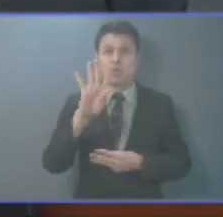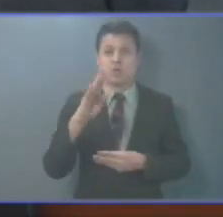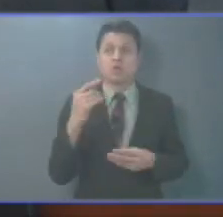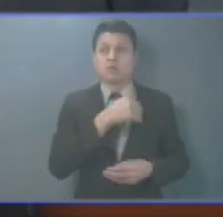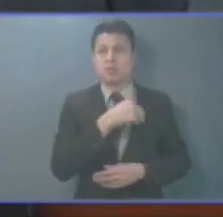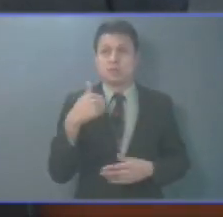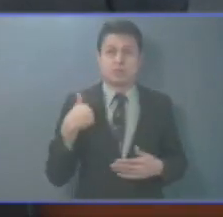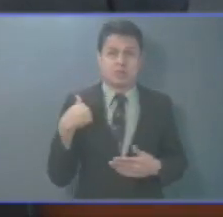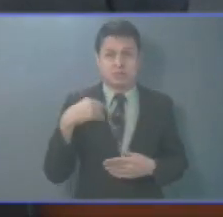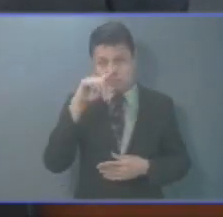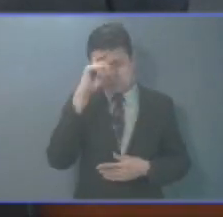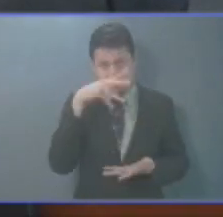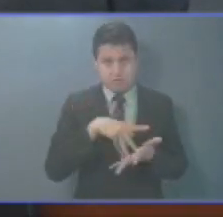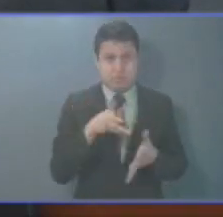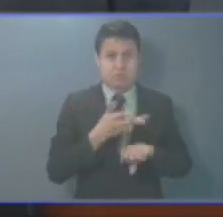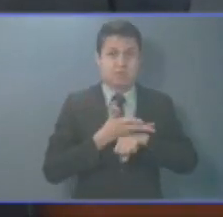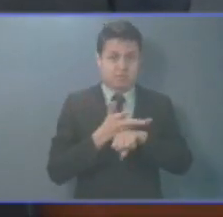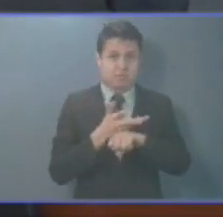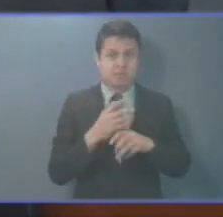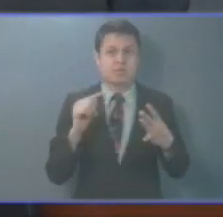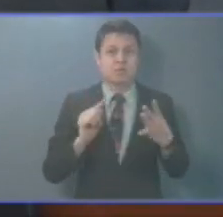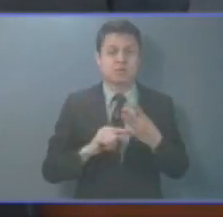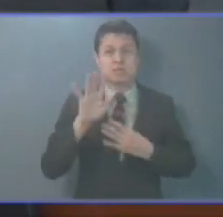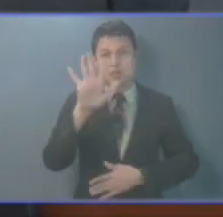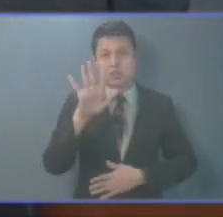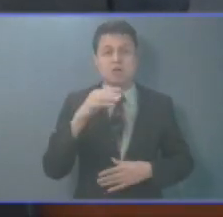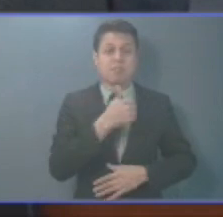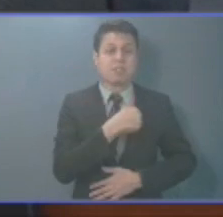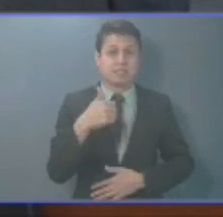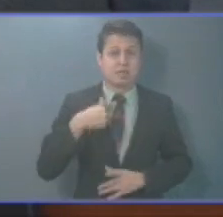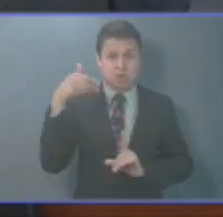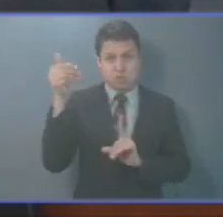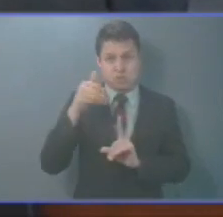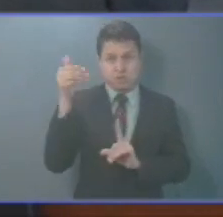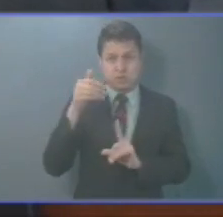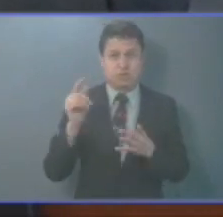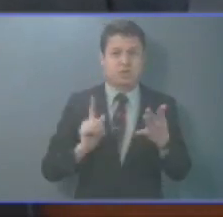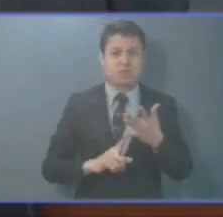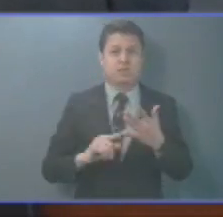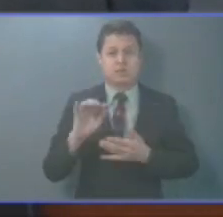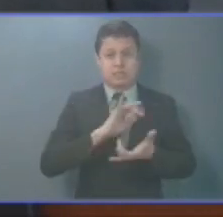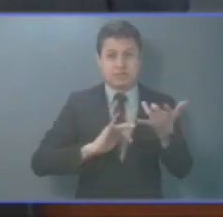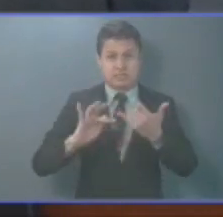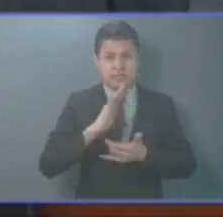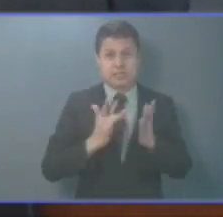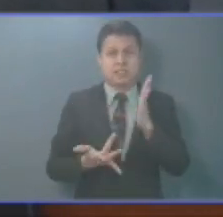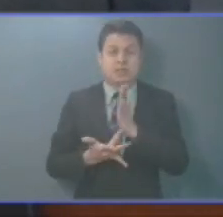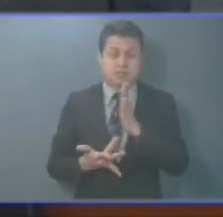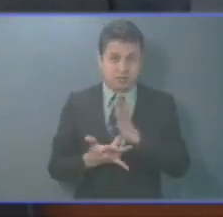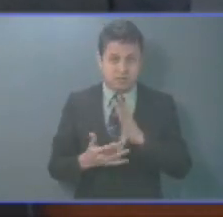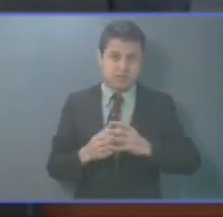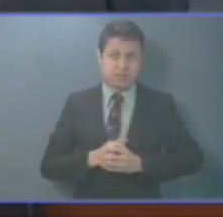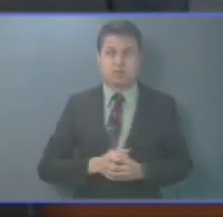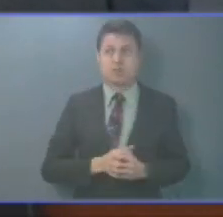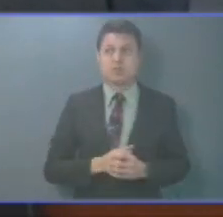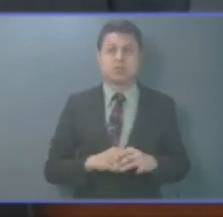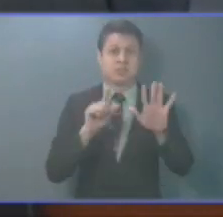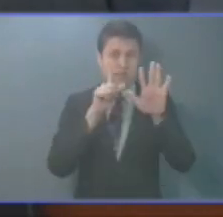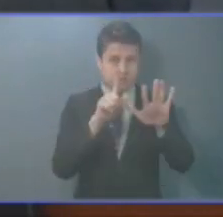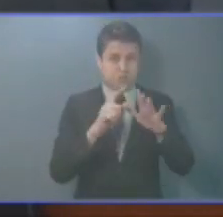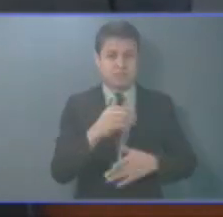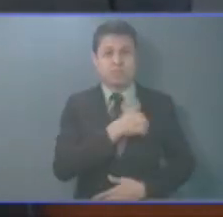4. Ministerio de Obras Públicas y Transporte. 5. Ministerio de Educación, Ciencia y Tecnología.